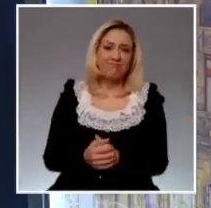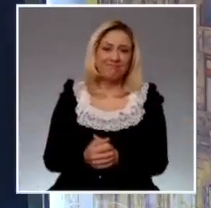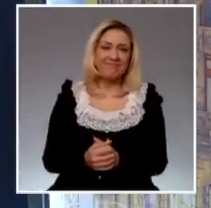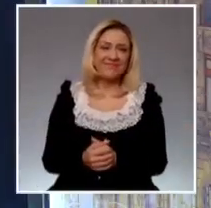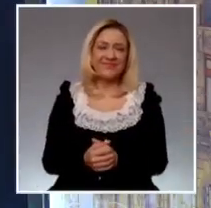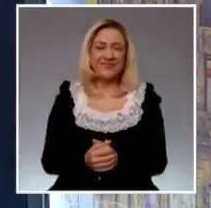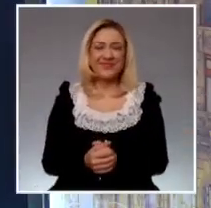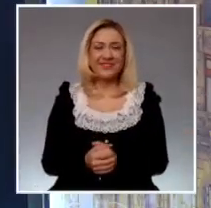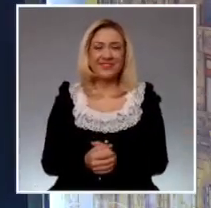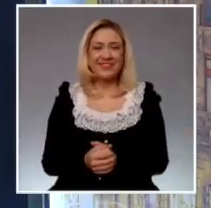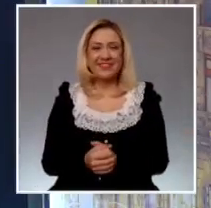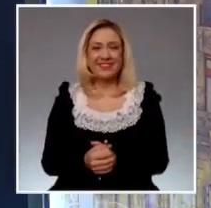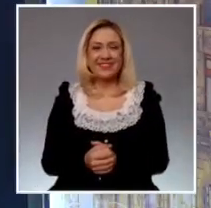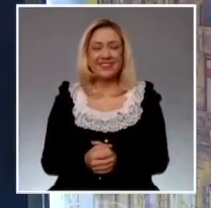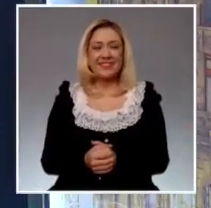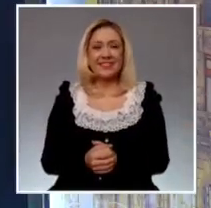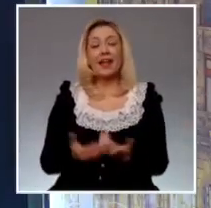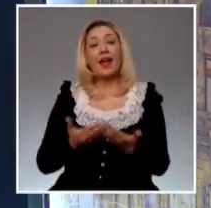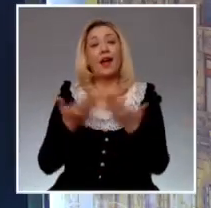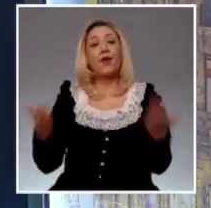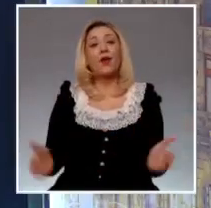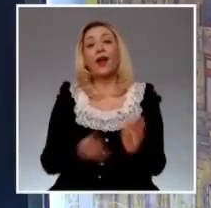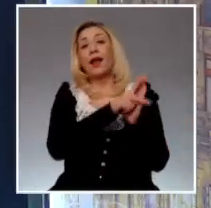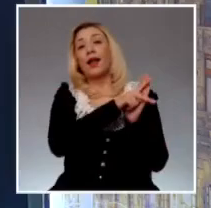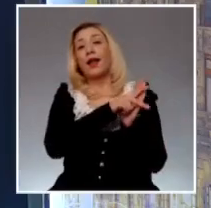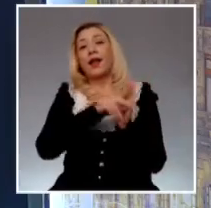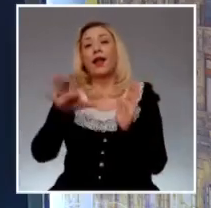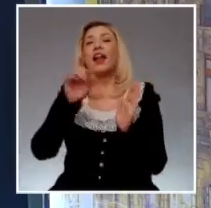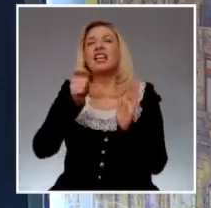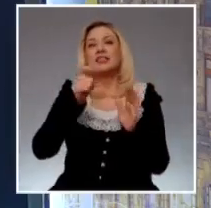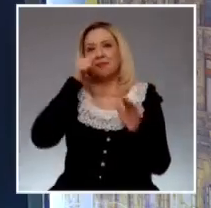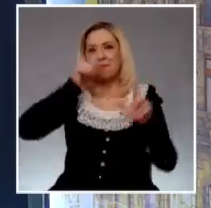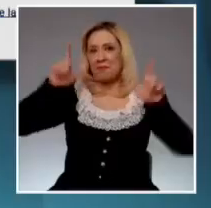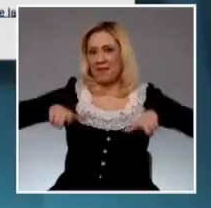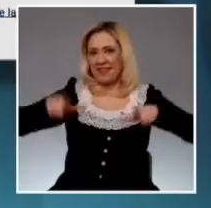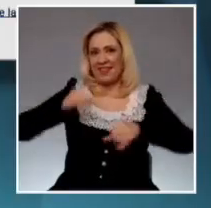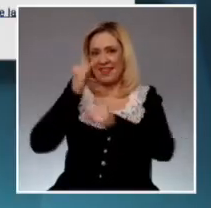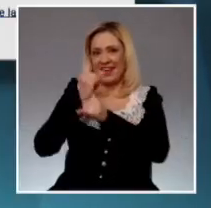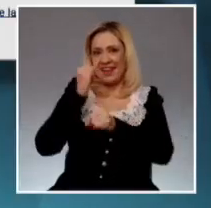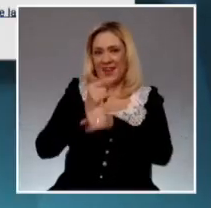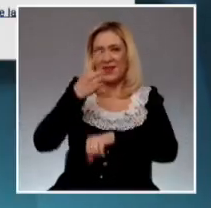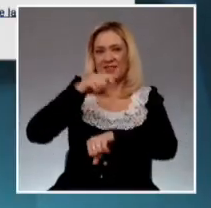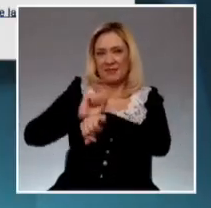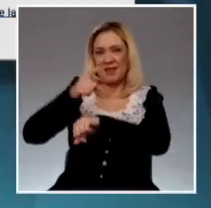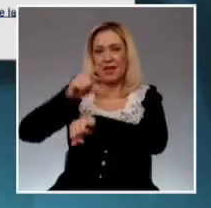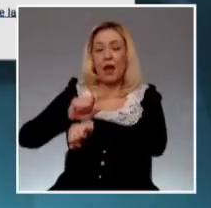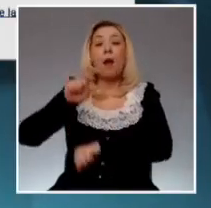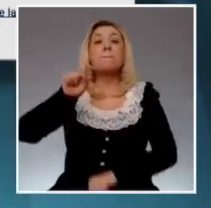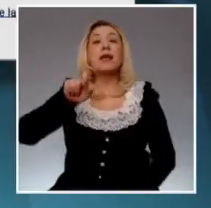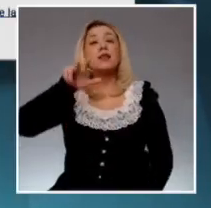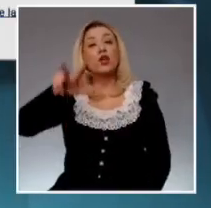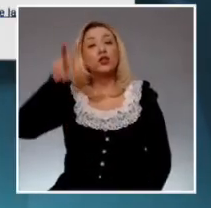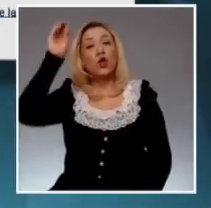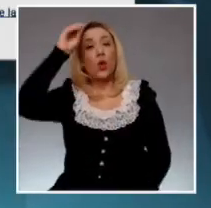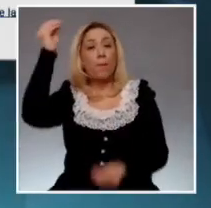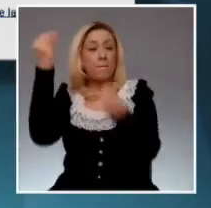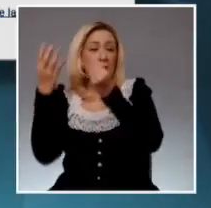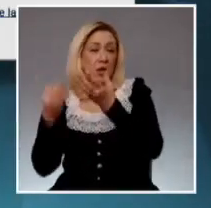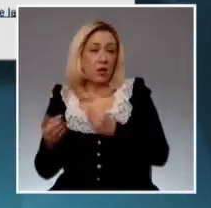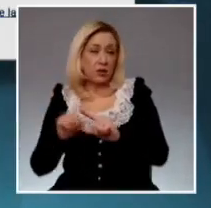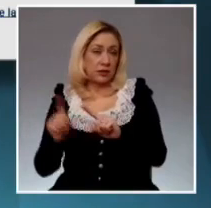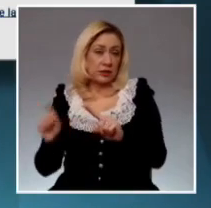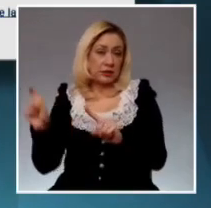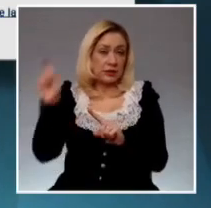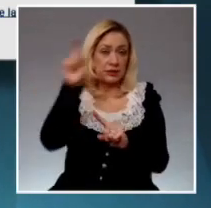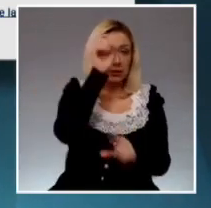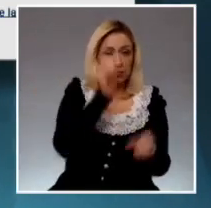En la edición digital del Semanario Judicial de esta semana se publicaron 28 criterios de diversos órganos jurisdiccionales. En esta ocasión